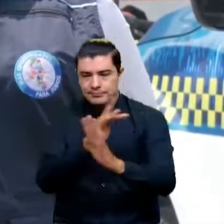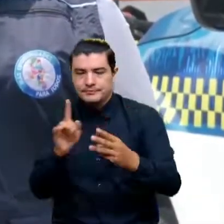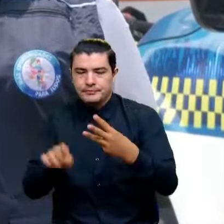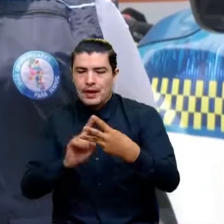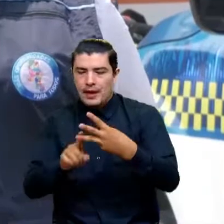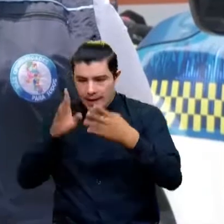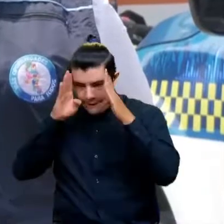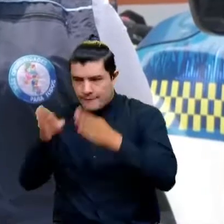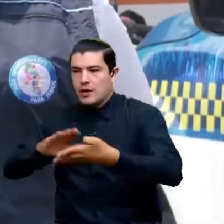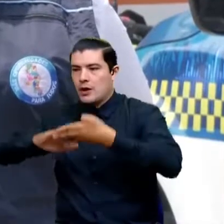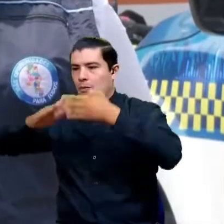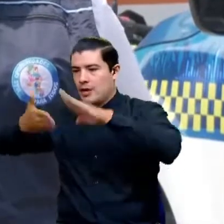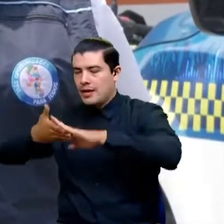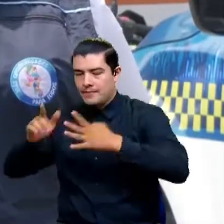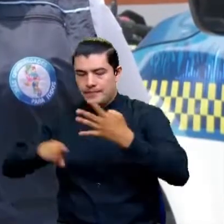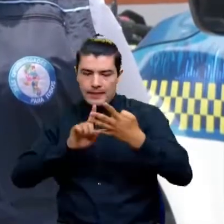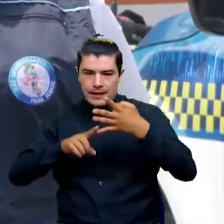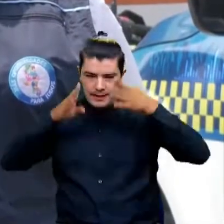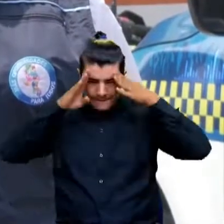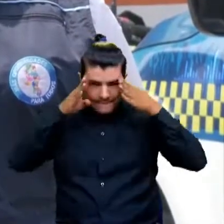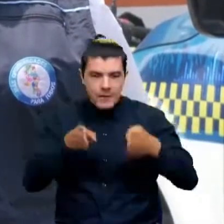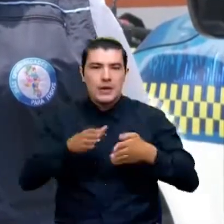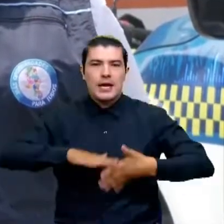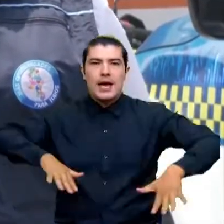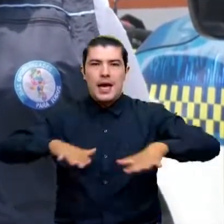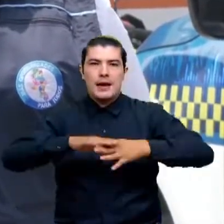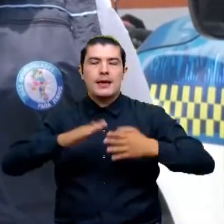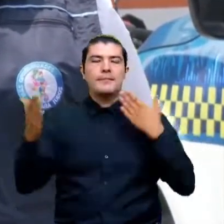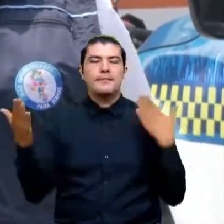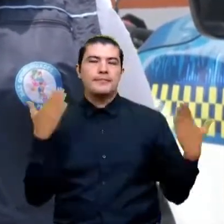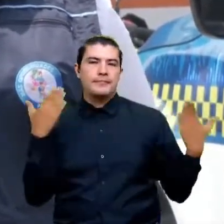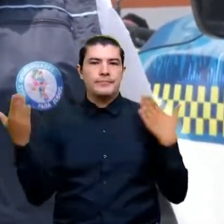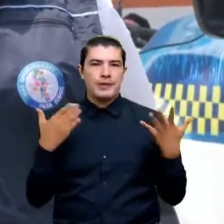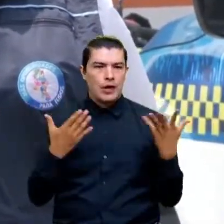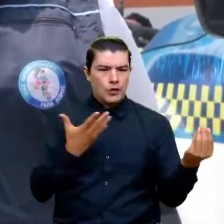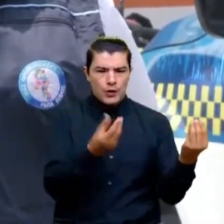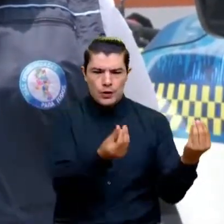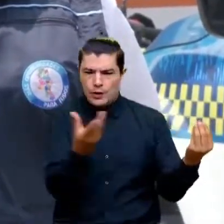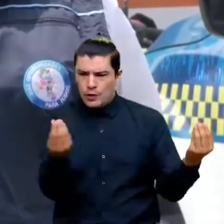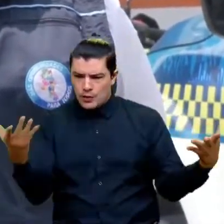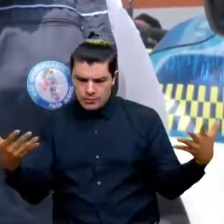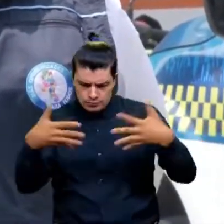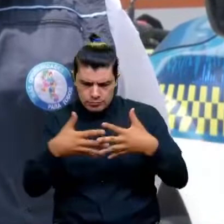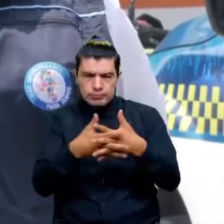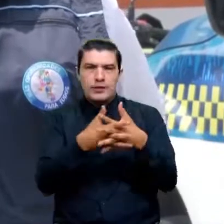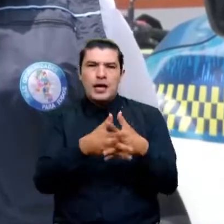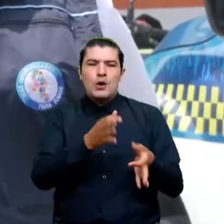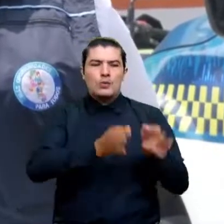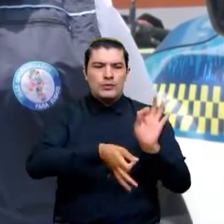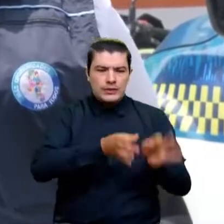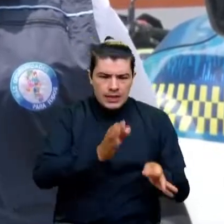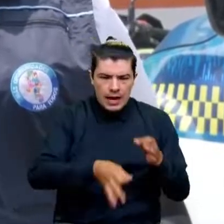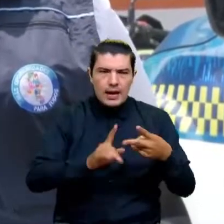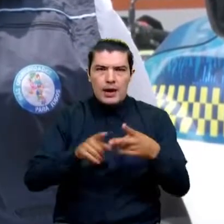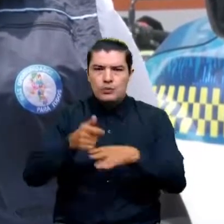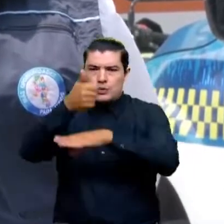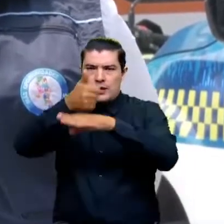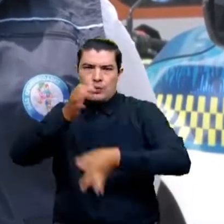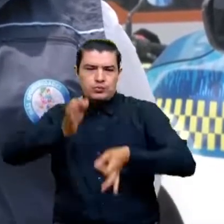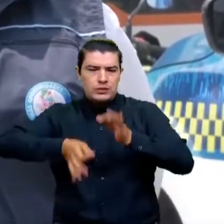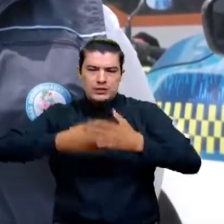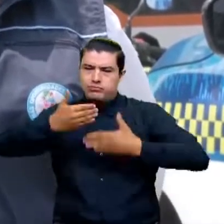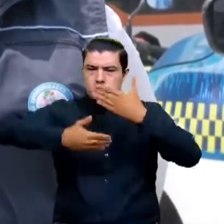en nuestras comunas y 4, en la zona rural. Cada uno con una coordinación en temas judiciales, con nuestros fiscales, con todas nuestras autoridades